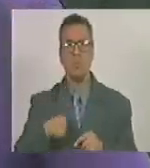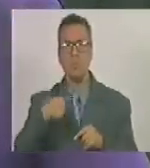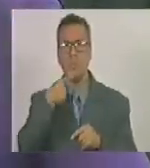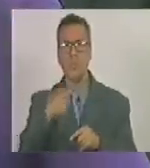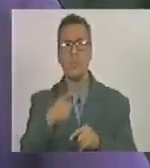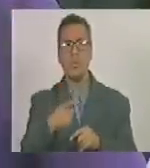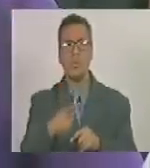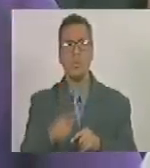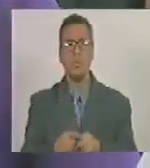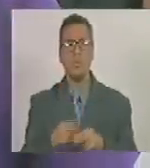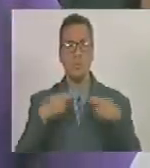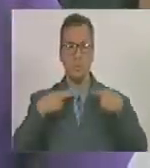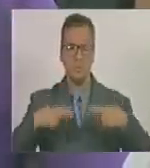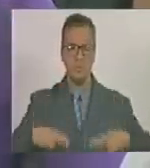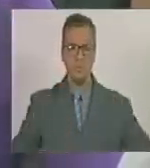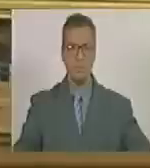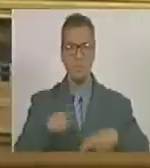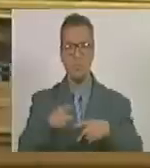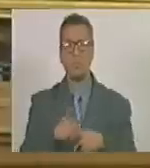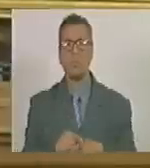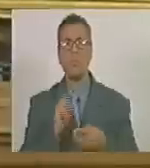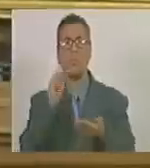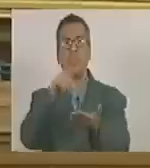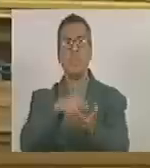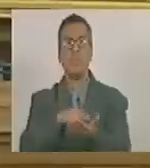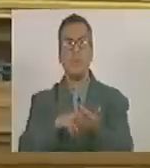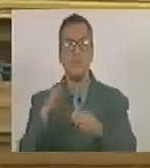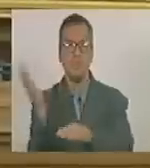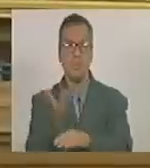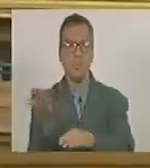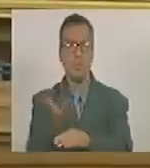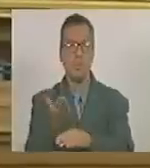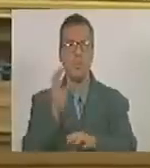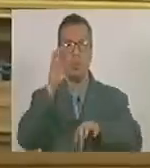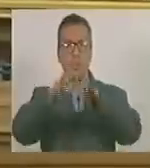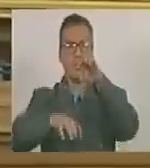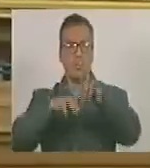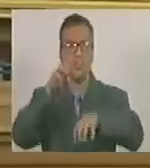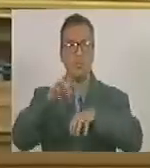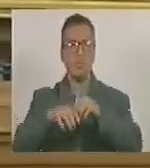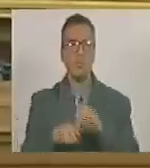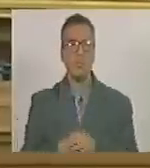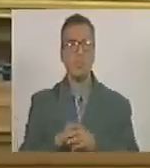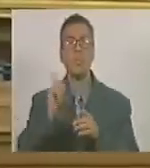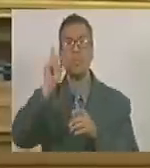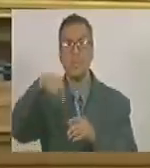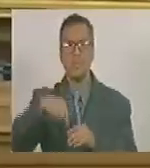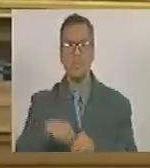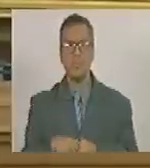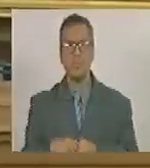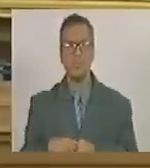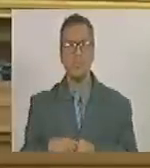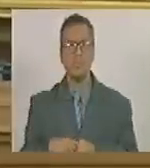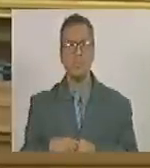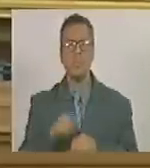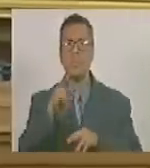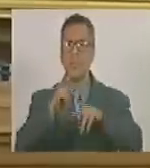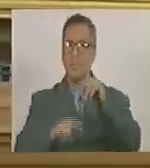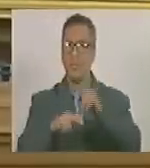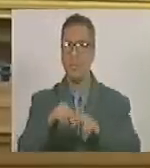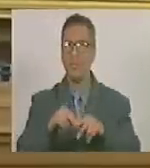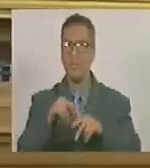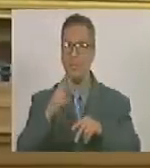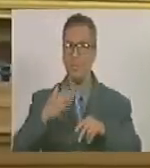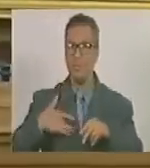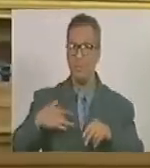de su condición humana, incurren en el maltrato de animales, que además conforma un